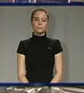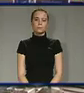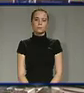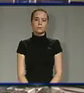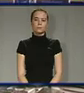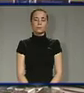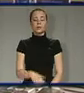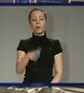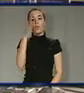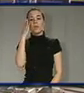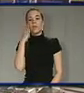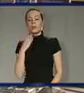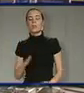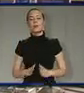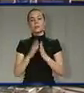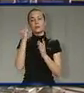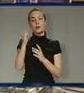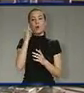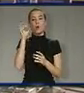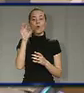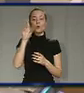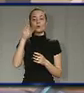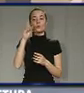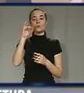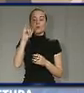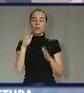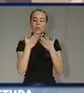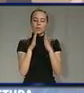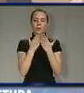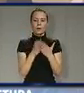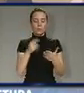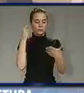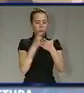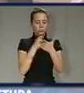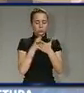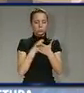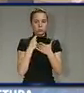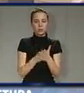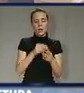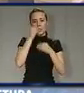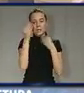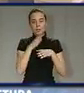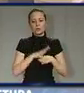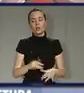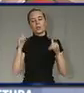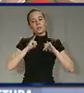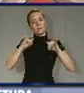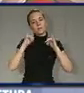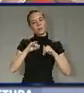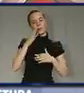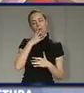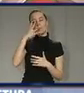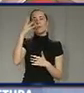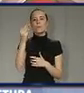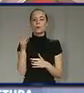El Día de San Jordi es para muchos... ...sólo una excusa para comprar horas de lectura... ...viajes a través del papel a las historias más divertidas...